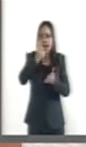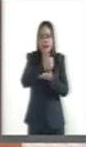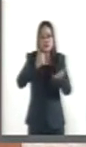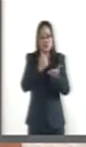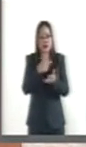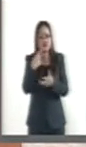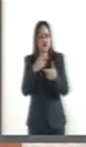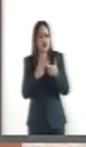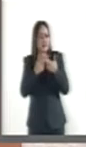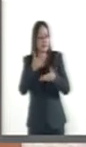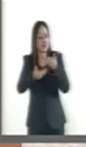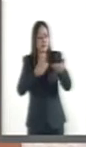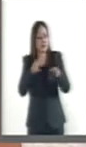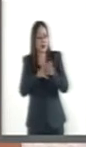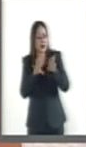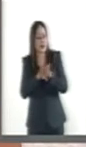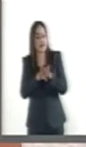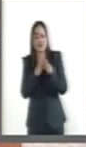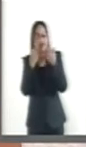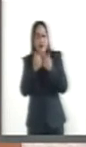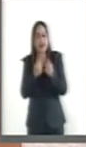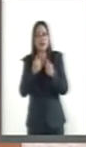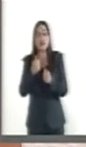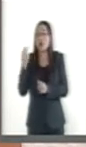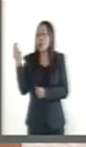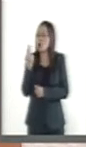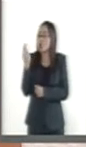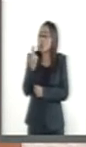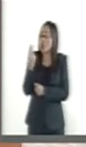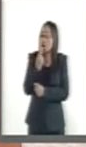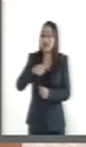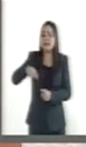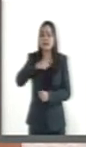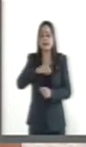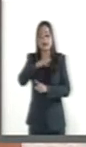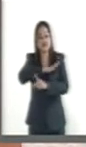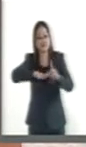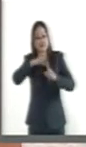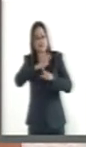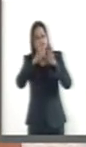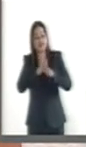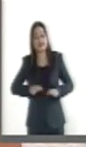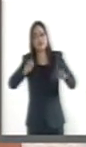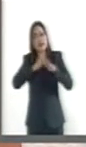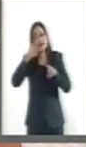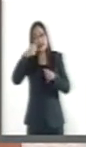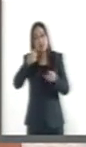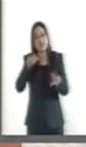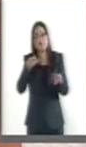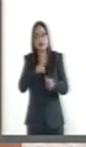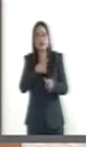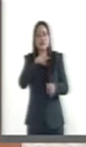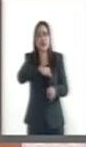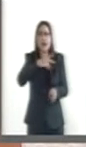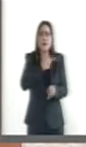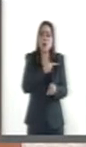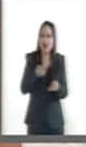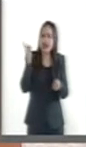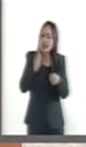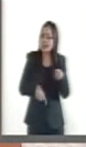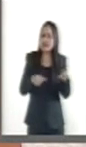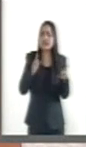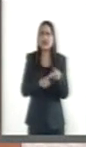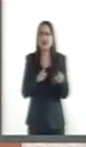sus recursos. Necesitamos con urgencia generar las condiciones necesarias para revertir la pobreza,